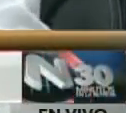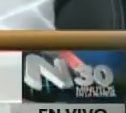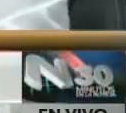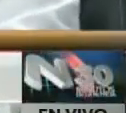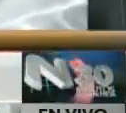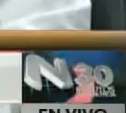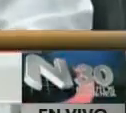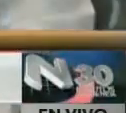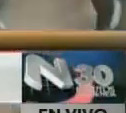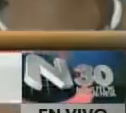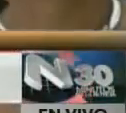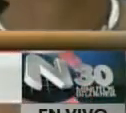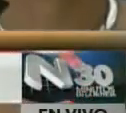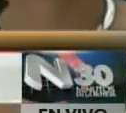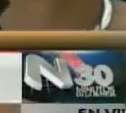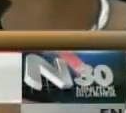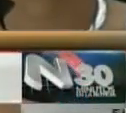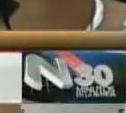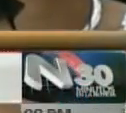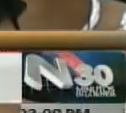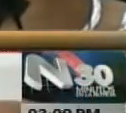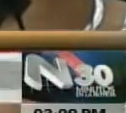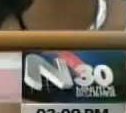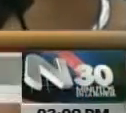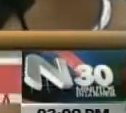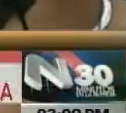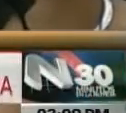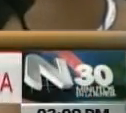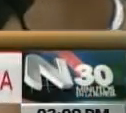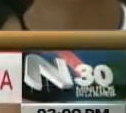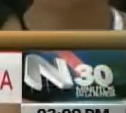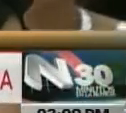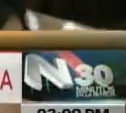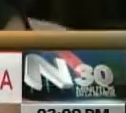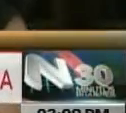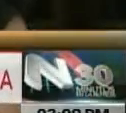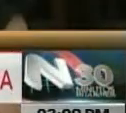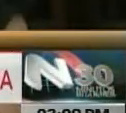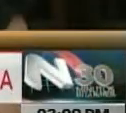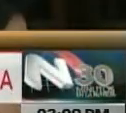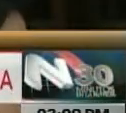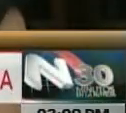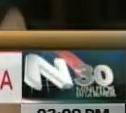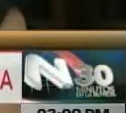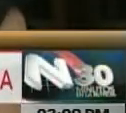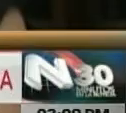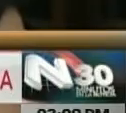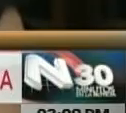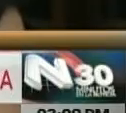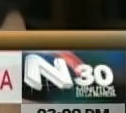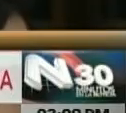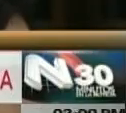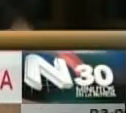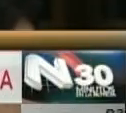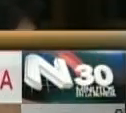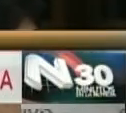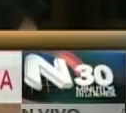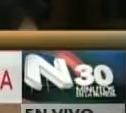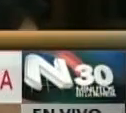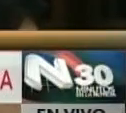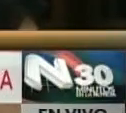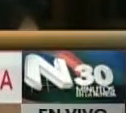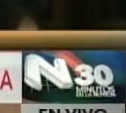partes. Gracias, doctor de la Calle. Pregunta en este momento Fabiola López de Telesur, y se prepara Fernando Barona